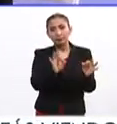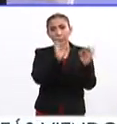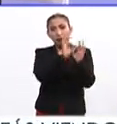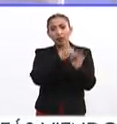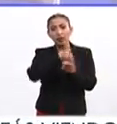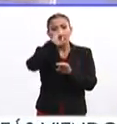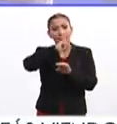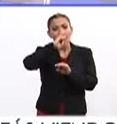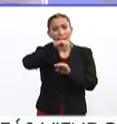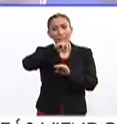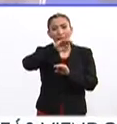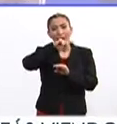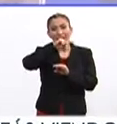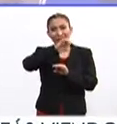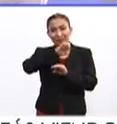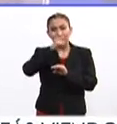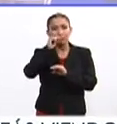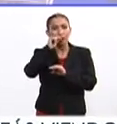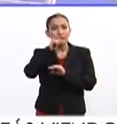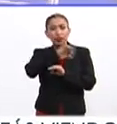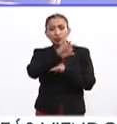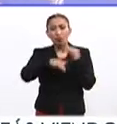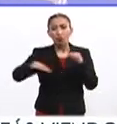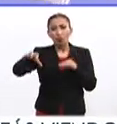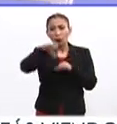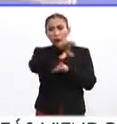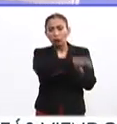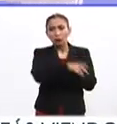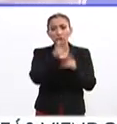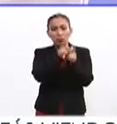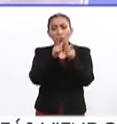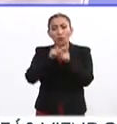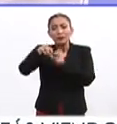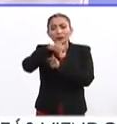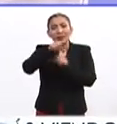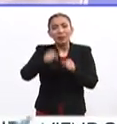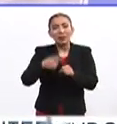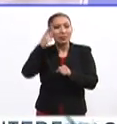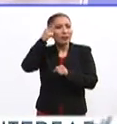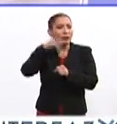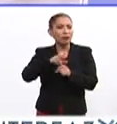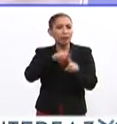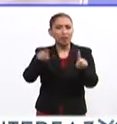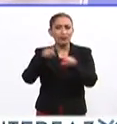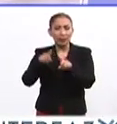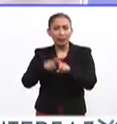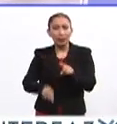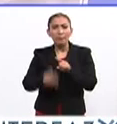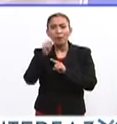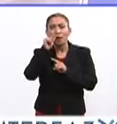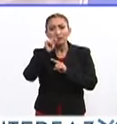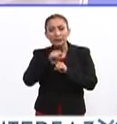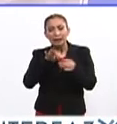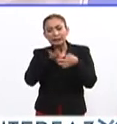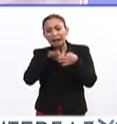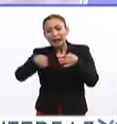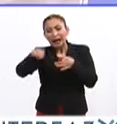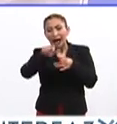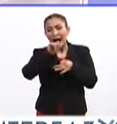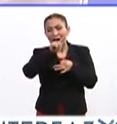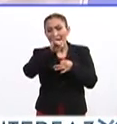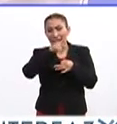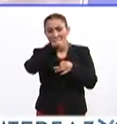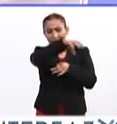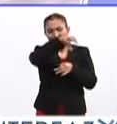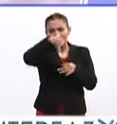importante con el jefe Marte y con todos los cuerpos de seguridad, todos los directores de policía de proximidad de todas las